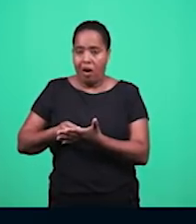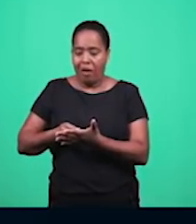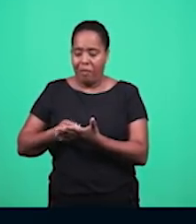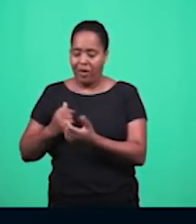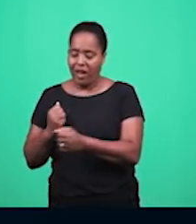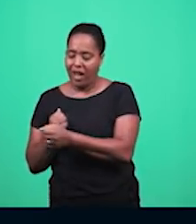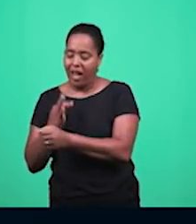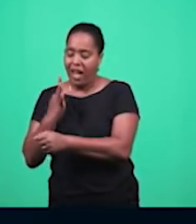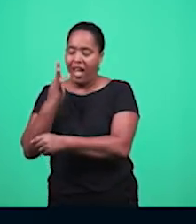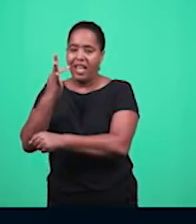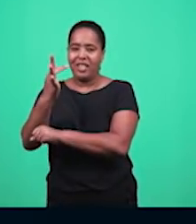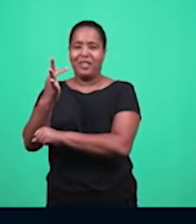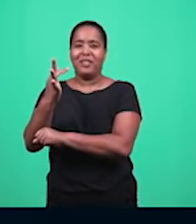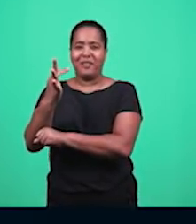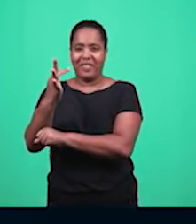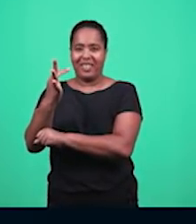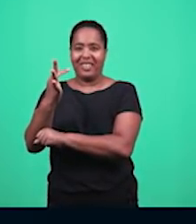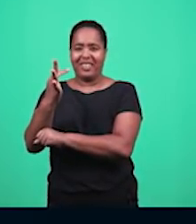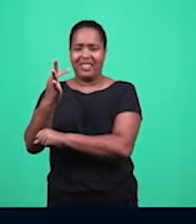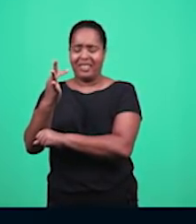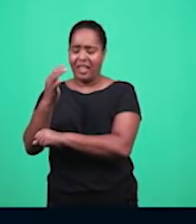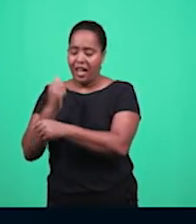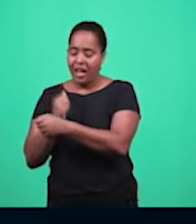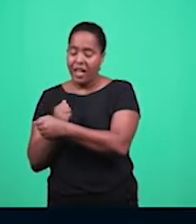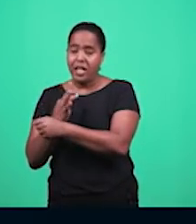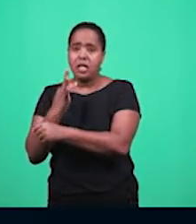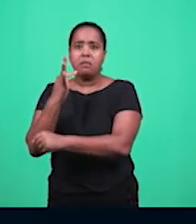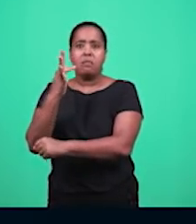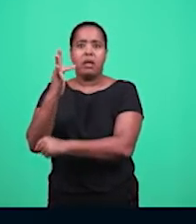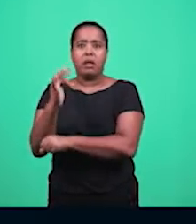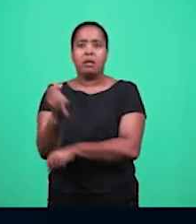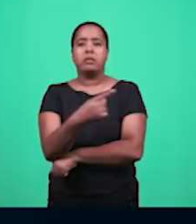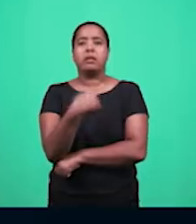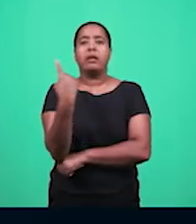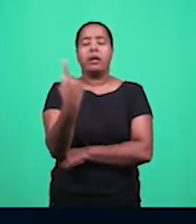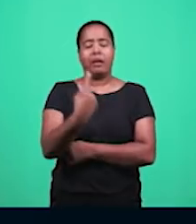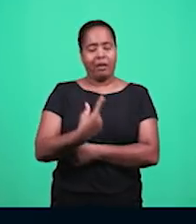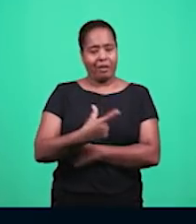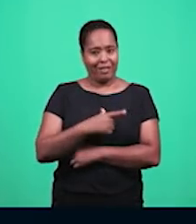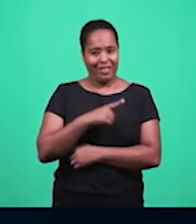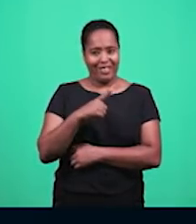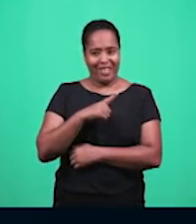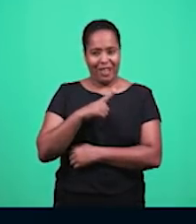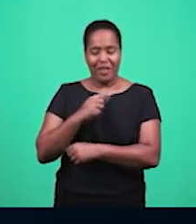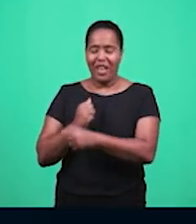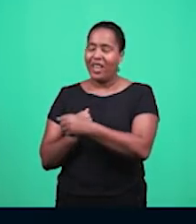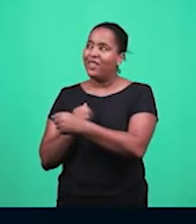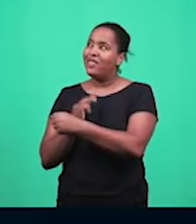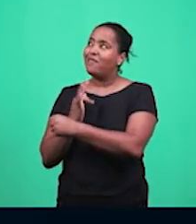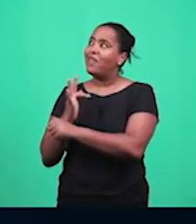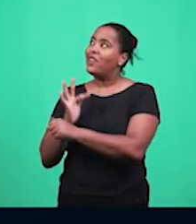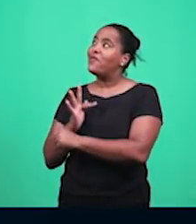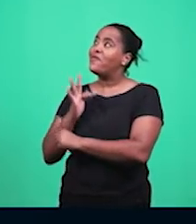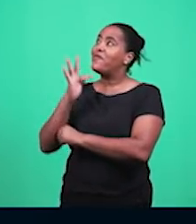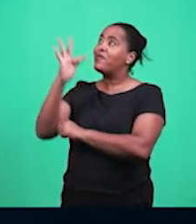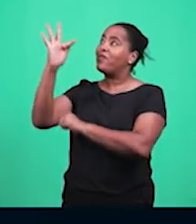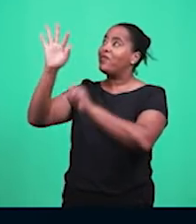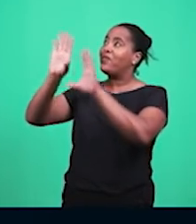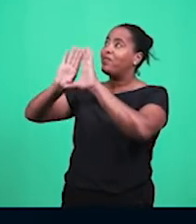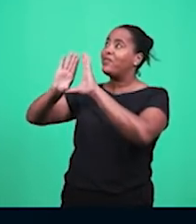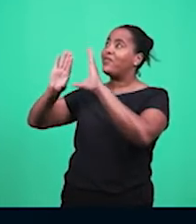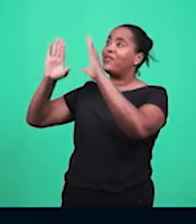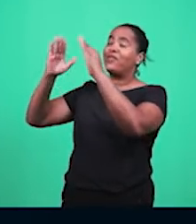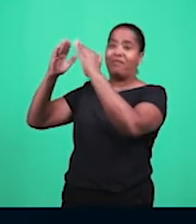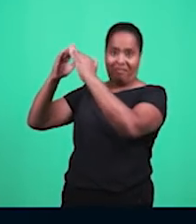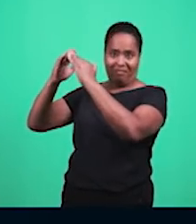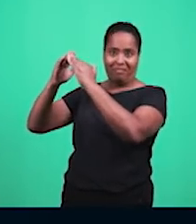produce la esperanza que esperanza es la que nosotros tenemos es la esperanza de la gloria entonces el